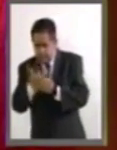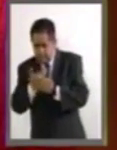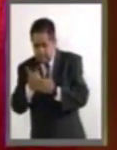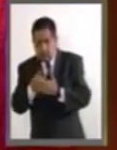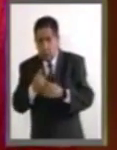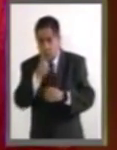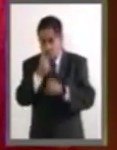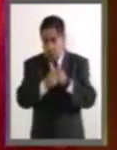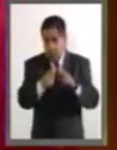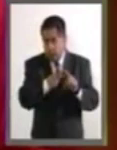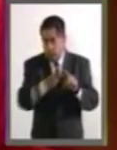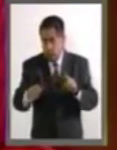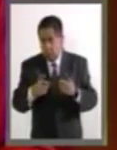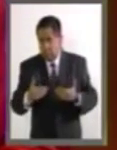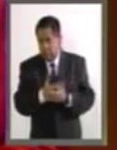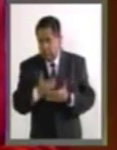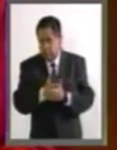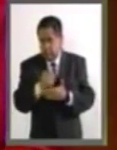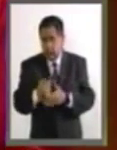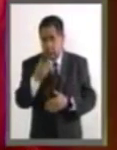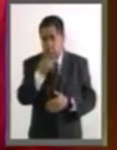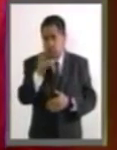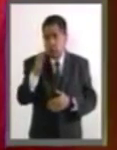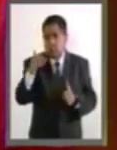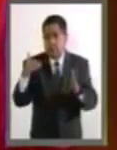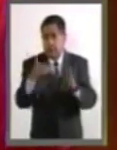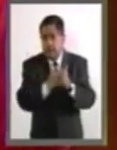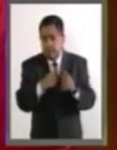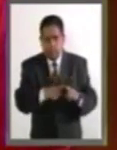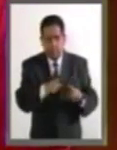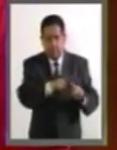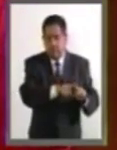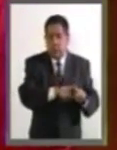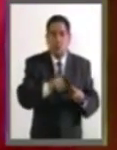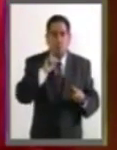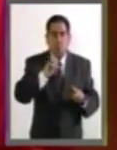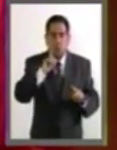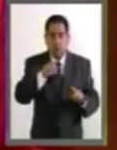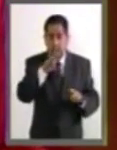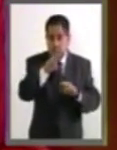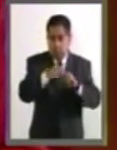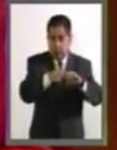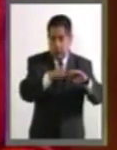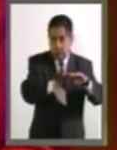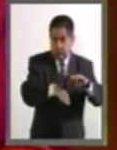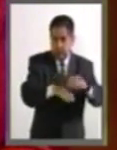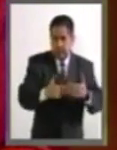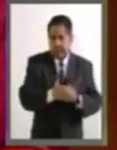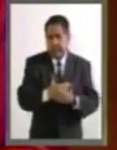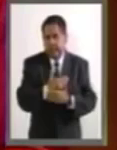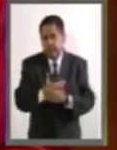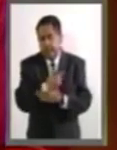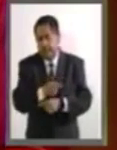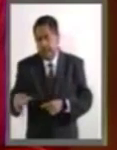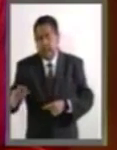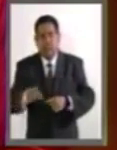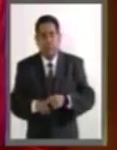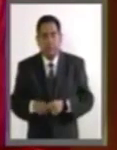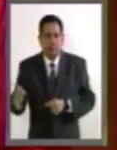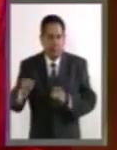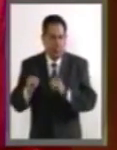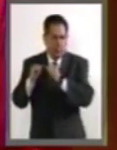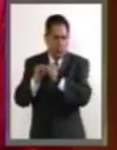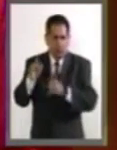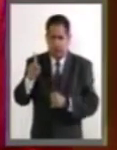nacen más de 450.000 infantes de madres menores de 19 años. De acuerdo al Instituto Nacional de